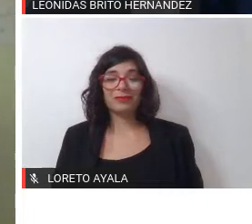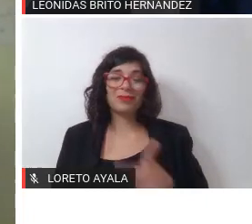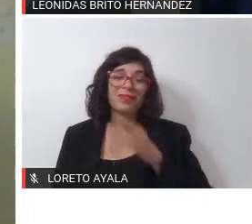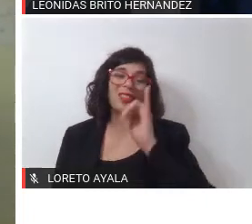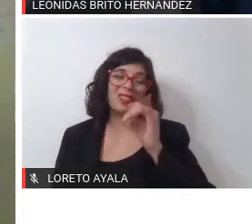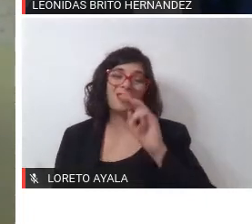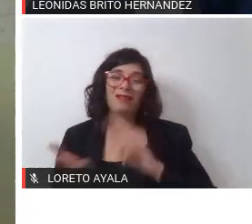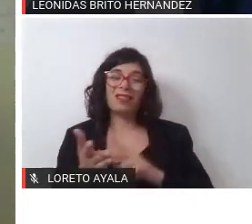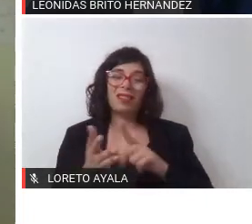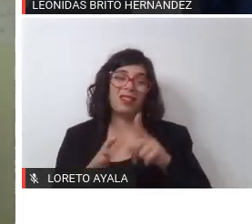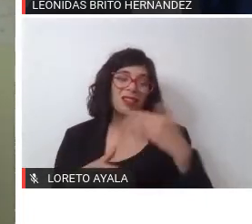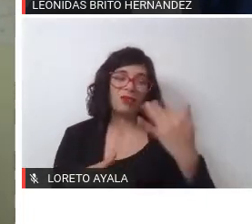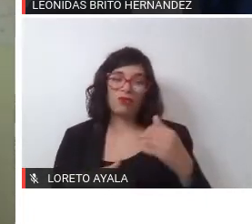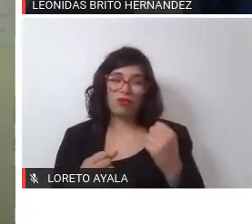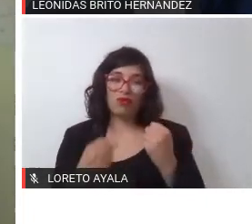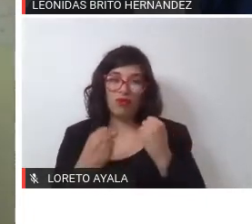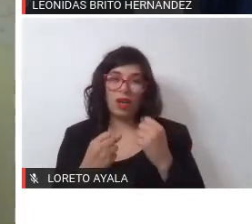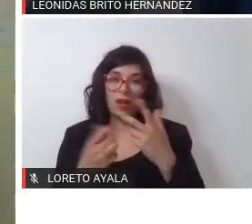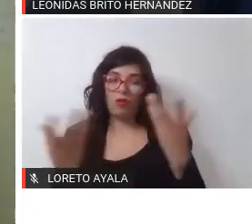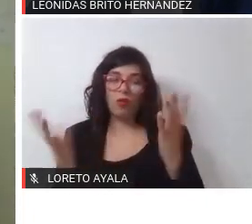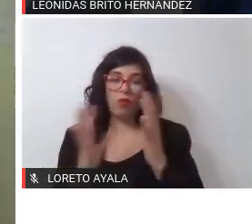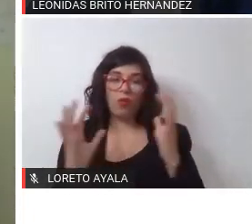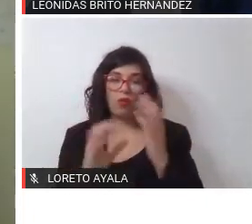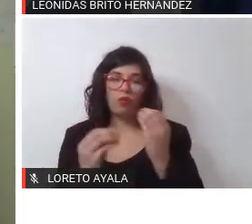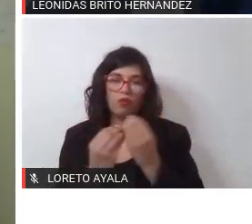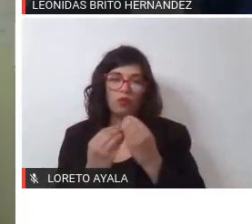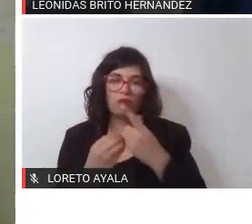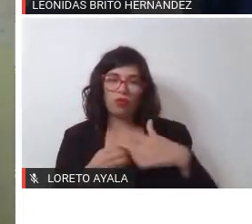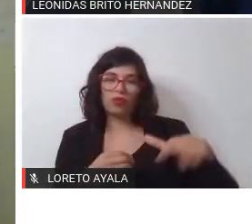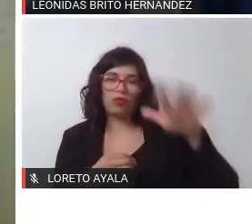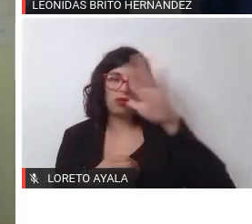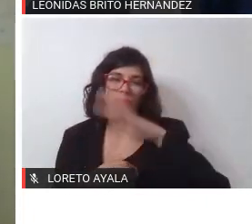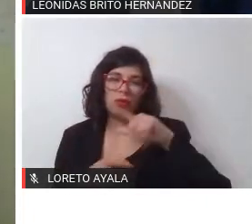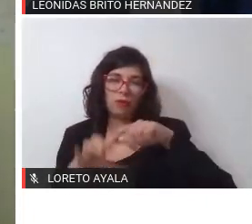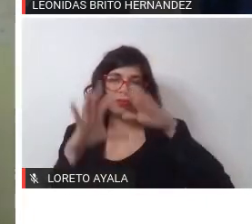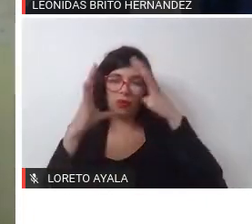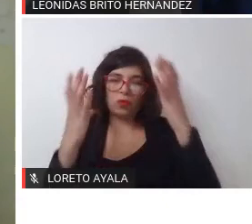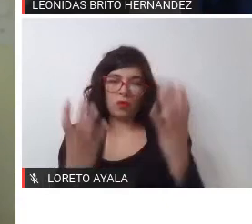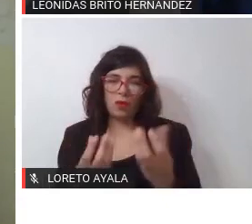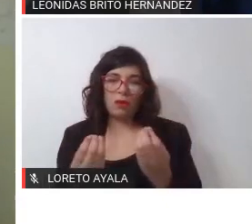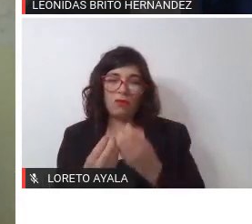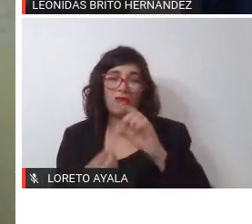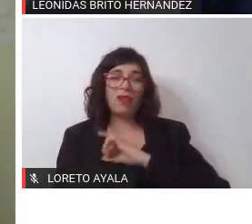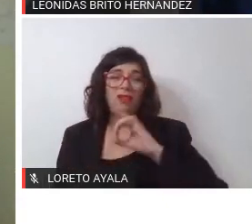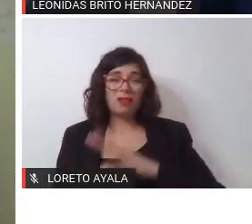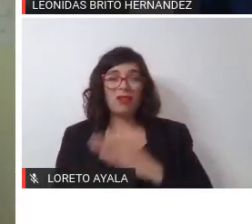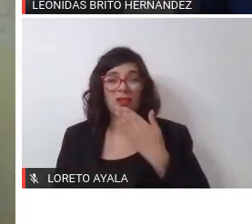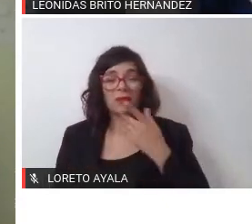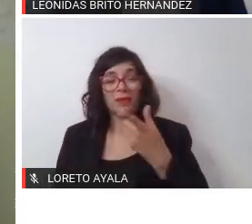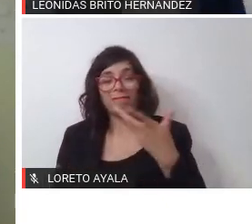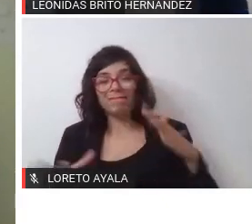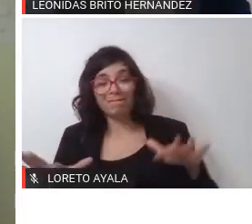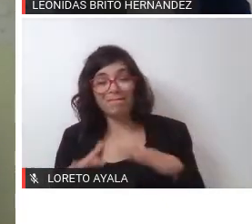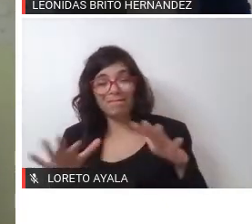muy, muy fuerte a nivel mundial y Chile está dentro de los primeros lugares también en eso, así que hay que buscar algunas estrategias para disminuir estos